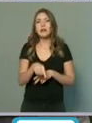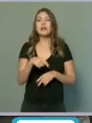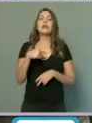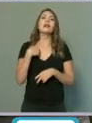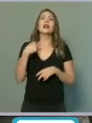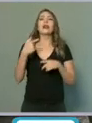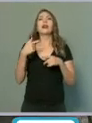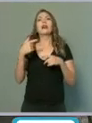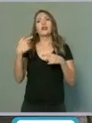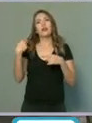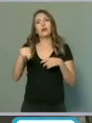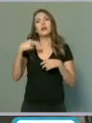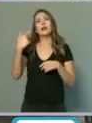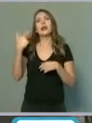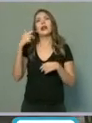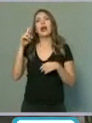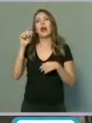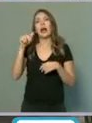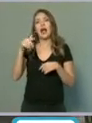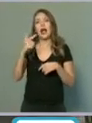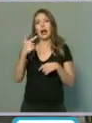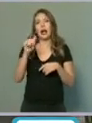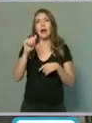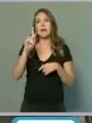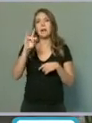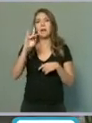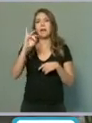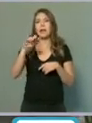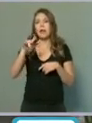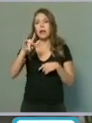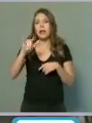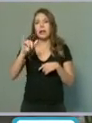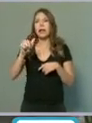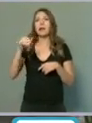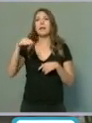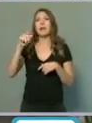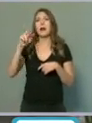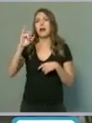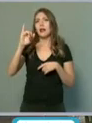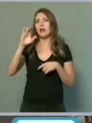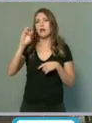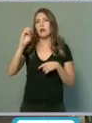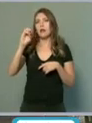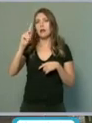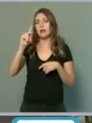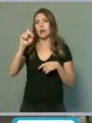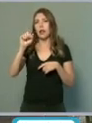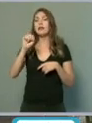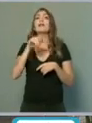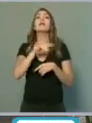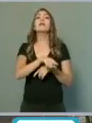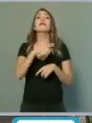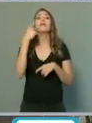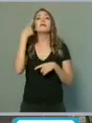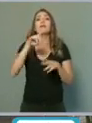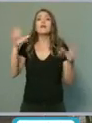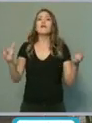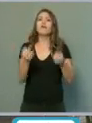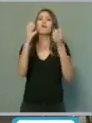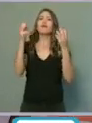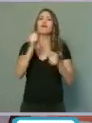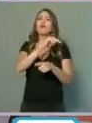Granja Papilia Mariposas y nos dedicamos a rescatar espacios naturales que han sido contaminados y